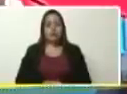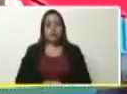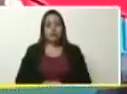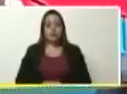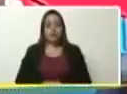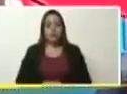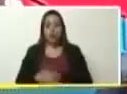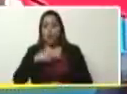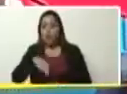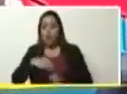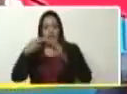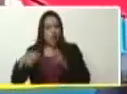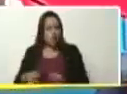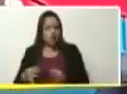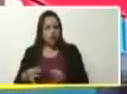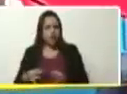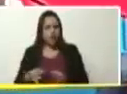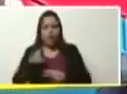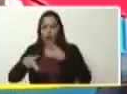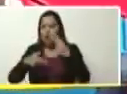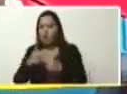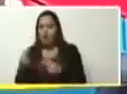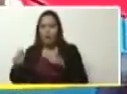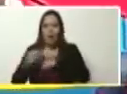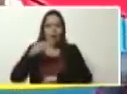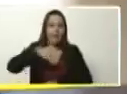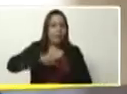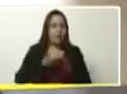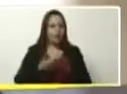Somos la garantía del nunca más.